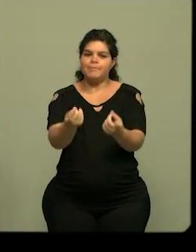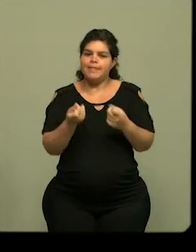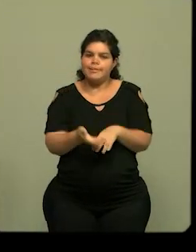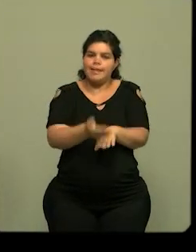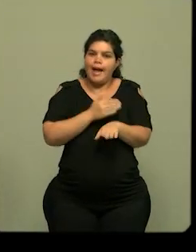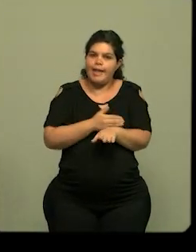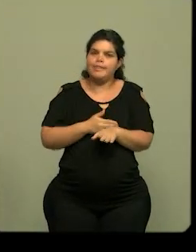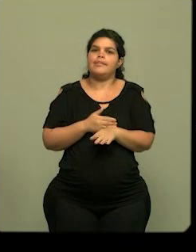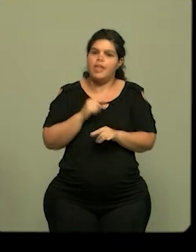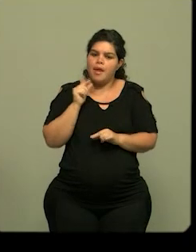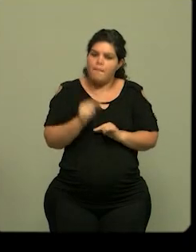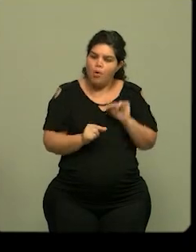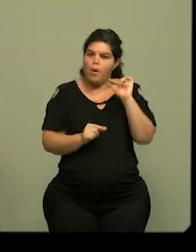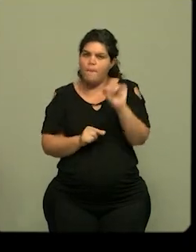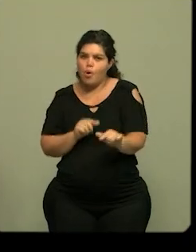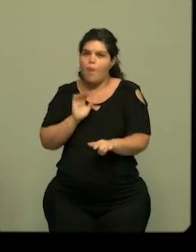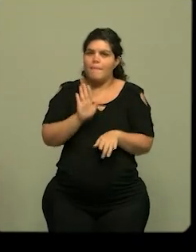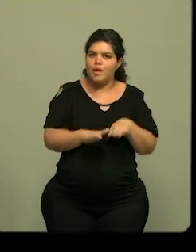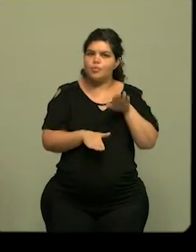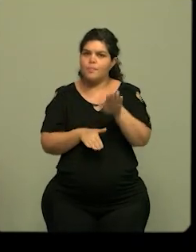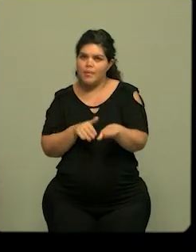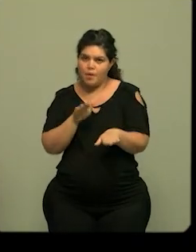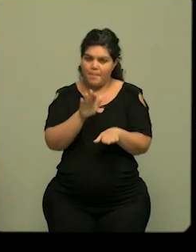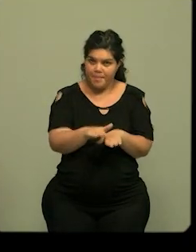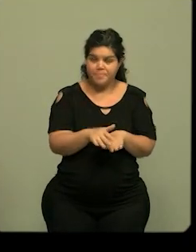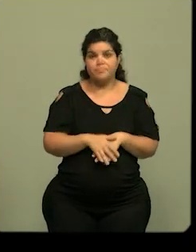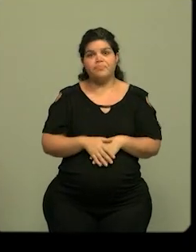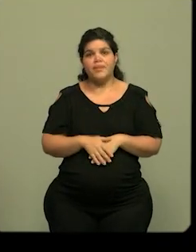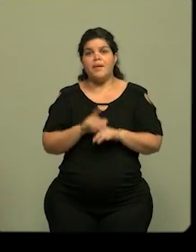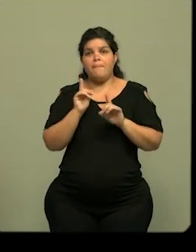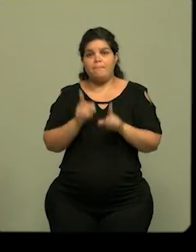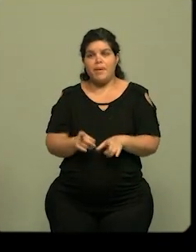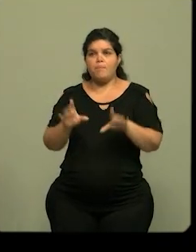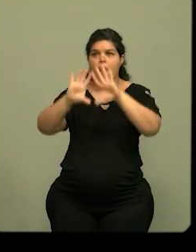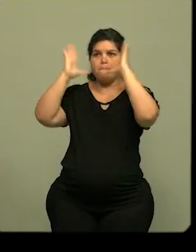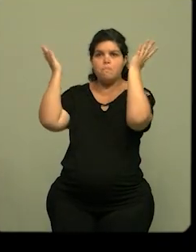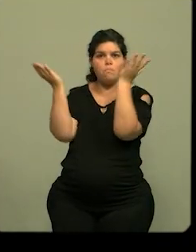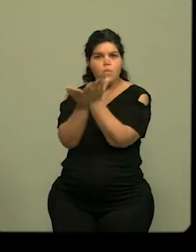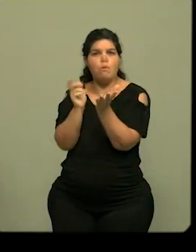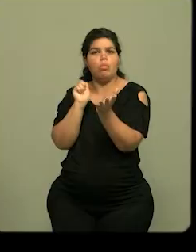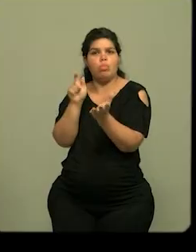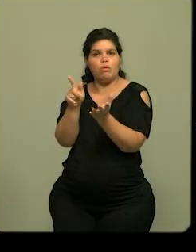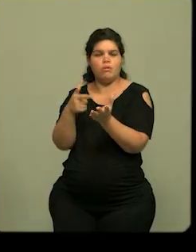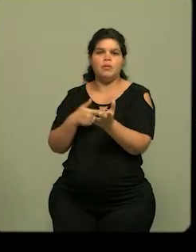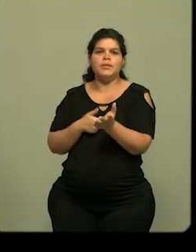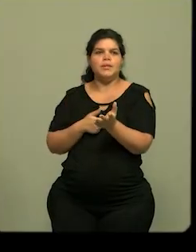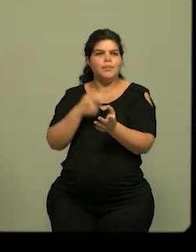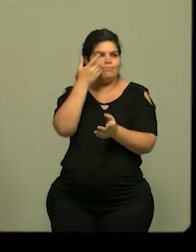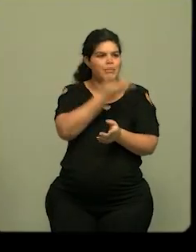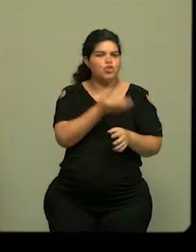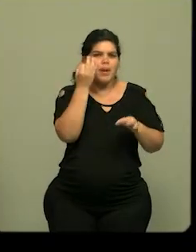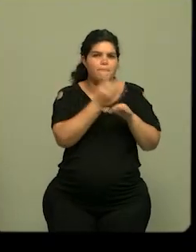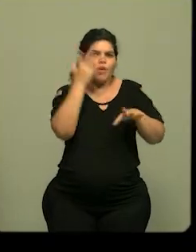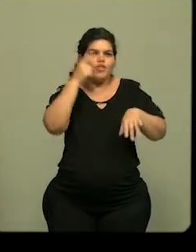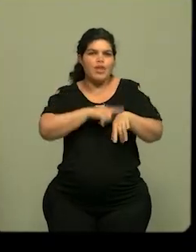aprendizaje ha cambiado mucho, que el mundo también está requiriendo profesionales como en un tiempo mucho más